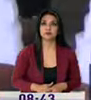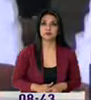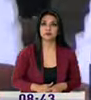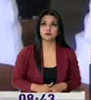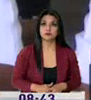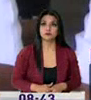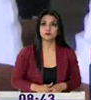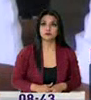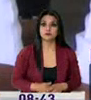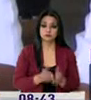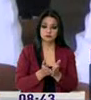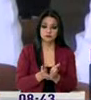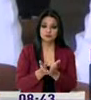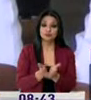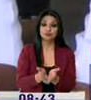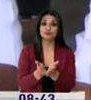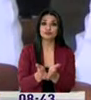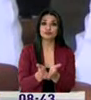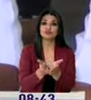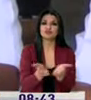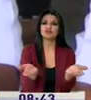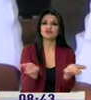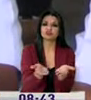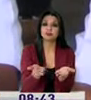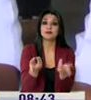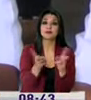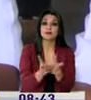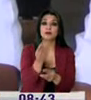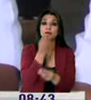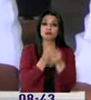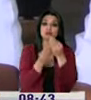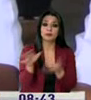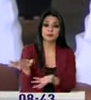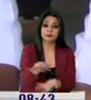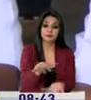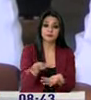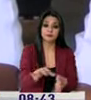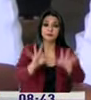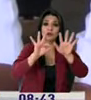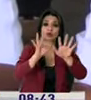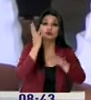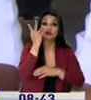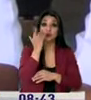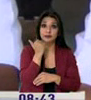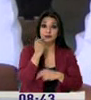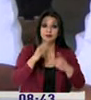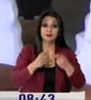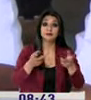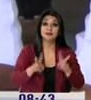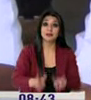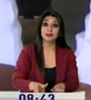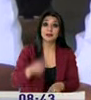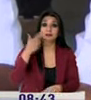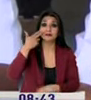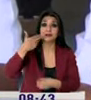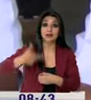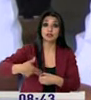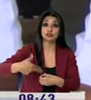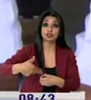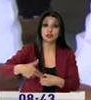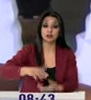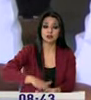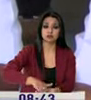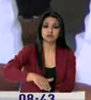La embarcación estaba también provista de víveres para más de 8 días, así como de suficiente